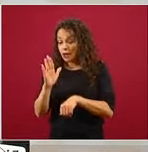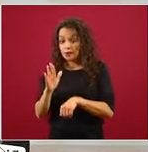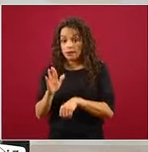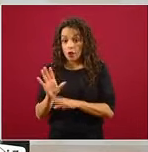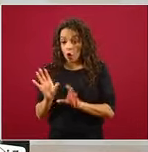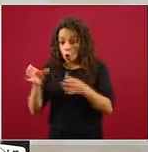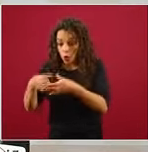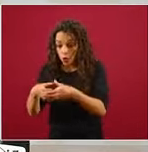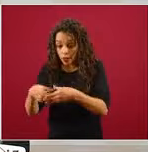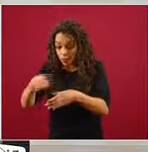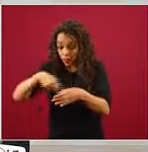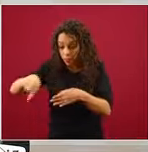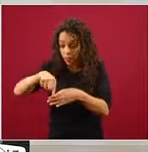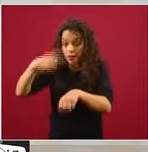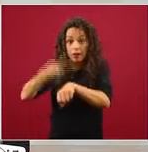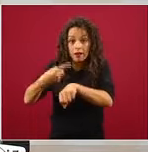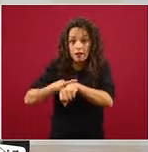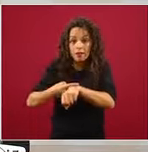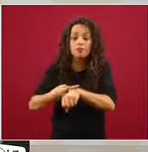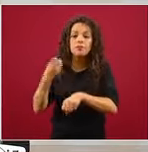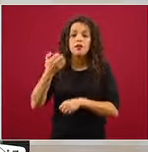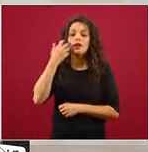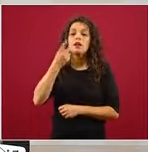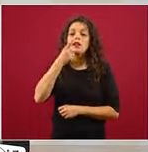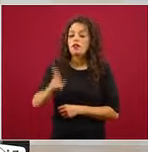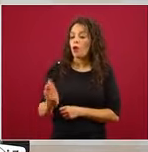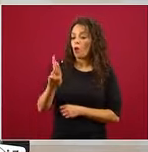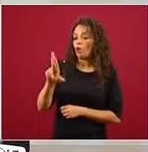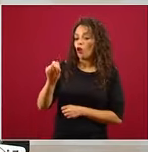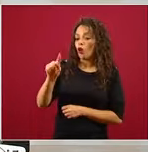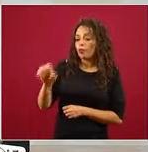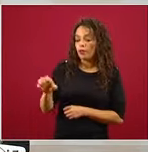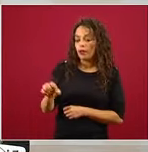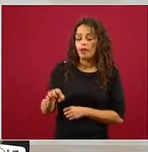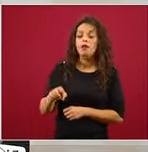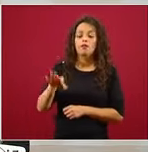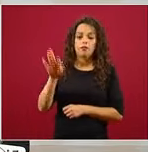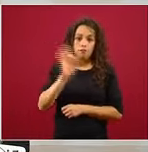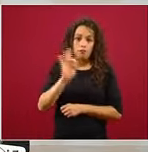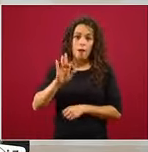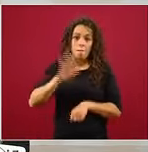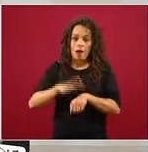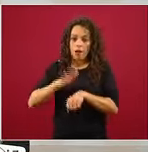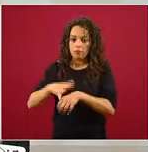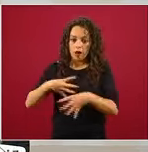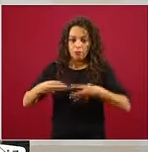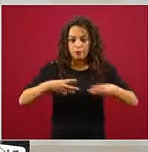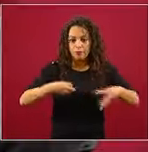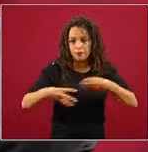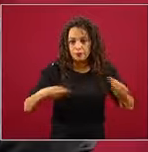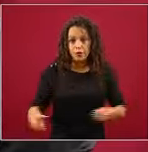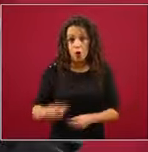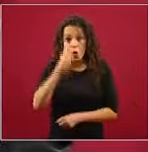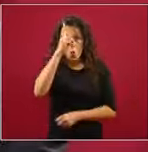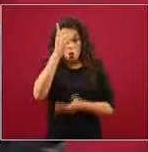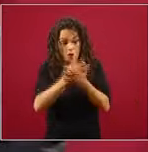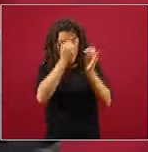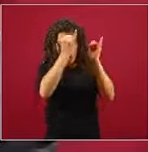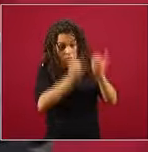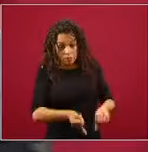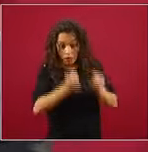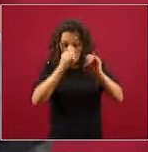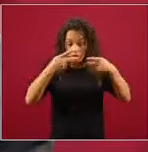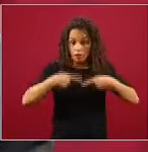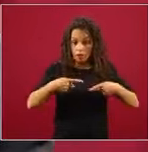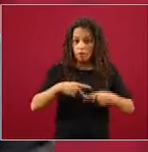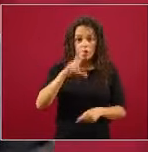es un brote y hay que abordarlo como brote. No basta con mandar al médico a cada persona en lo individual, hay que hacer los estudios